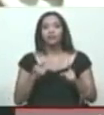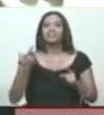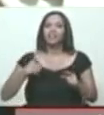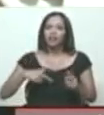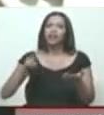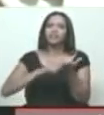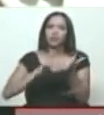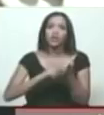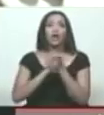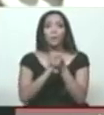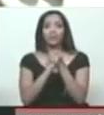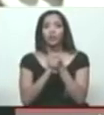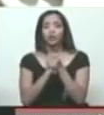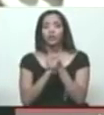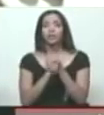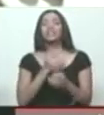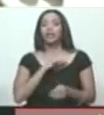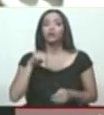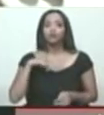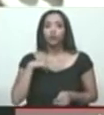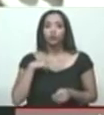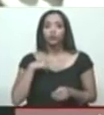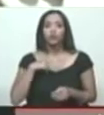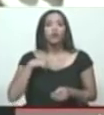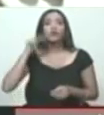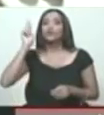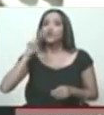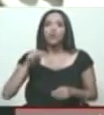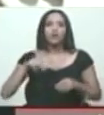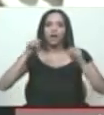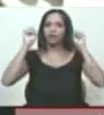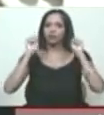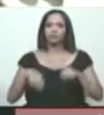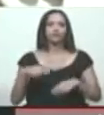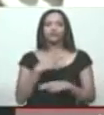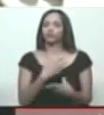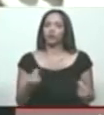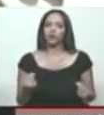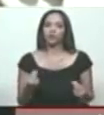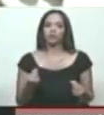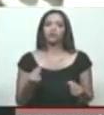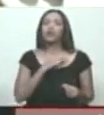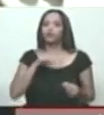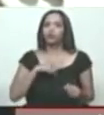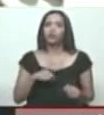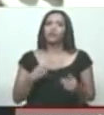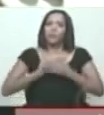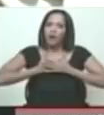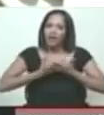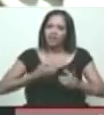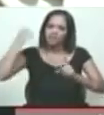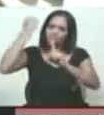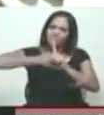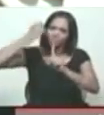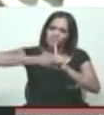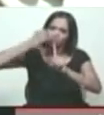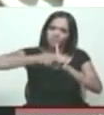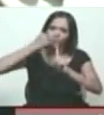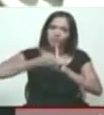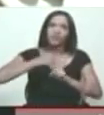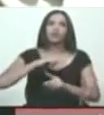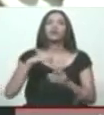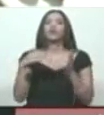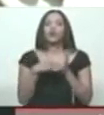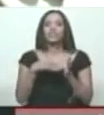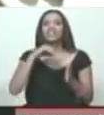compatriotas, que nosotros jamás nos vamos a rendir. Nosotros vamos a dar esta batalla histórica contra la guerra